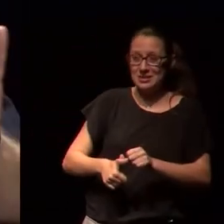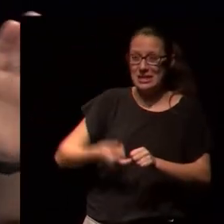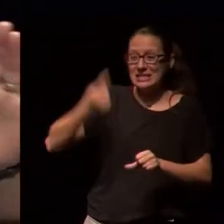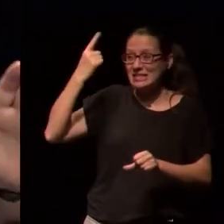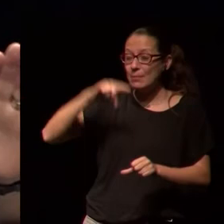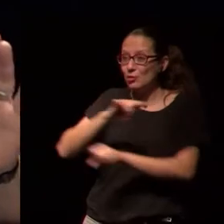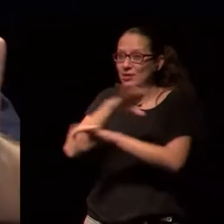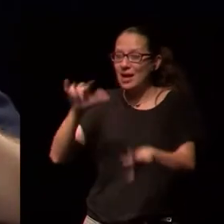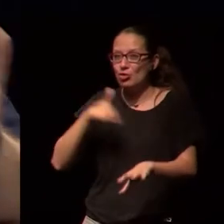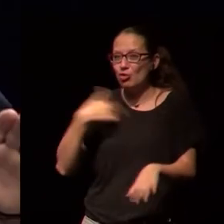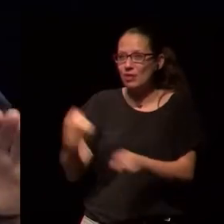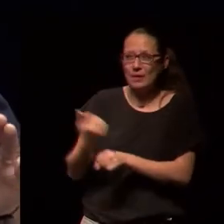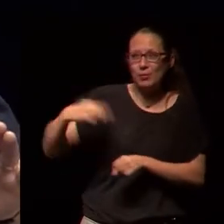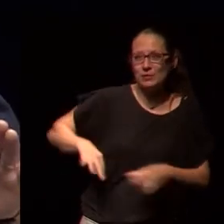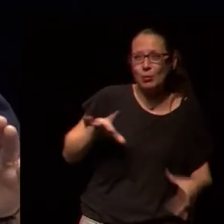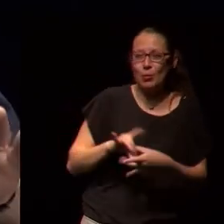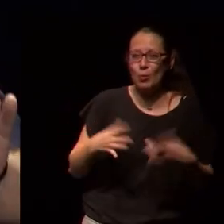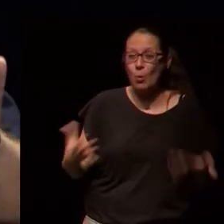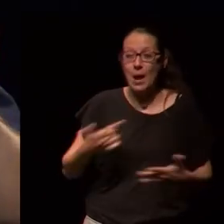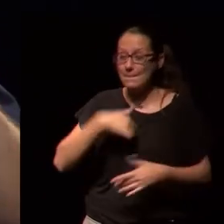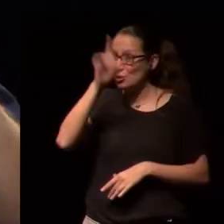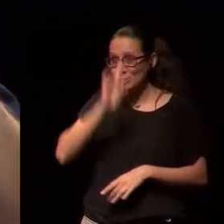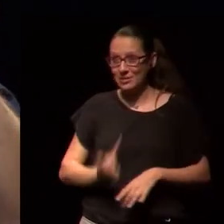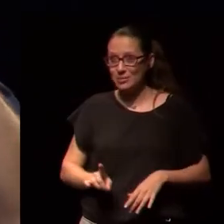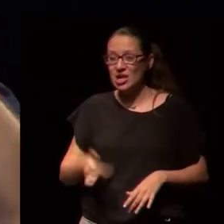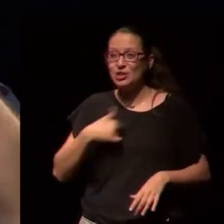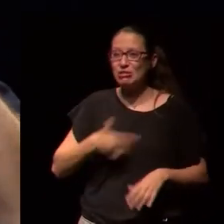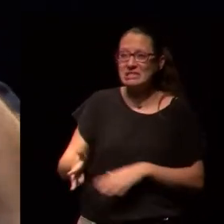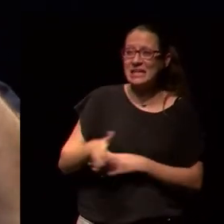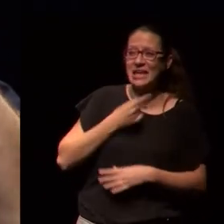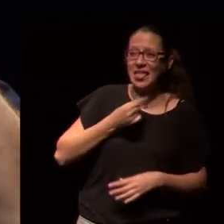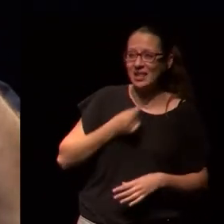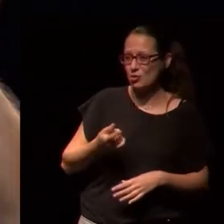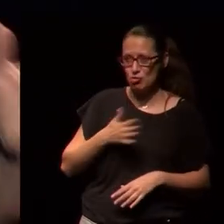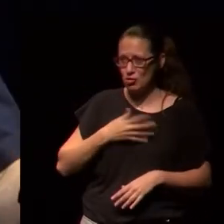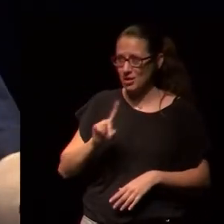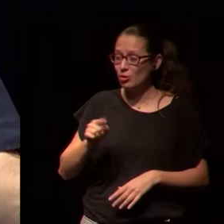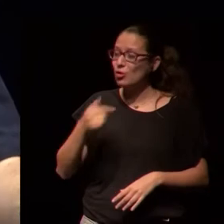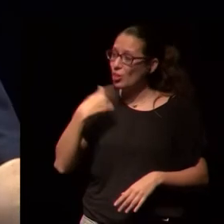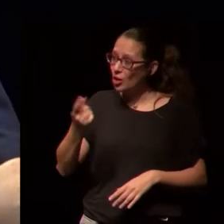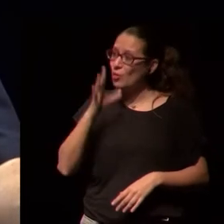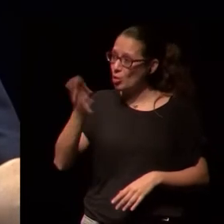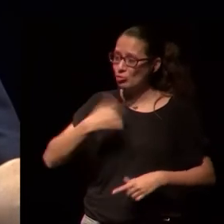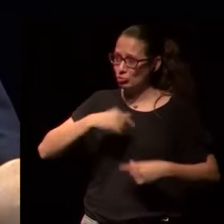dedicamos. Y esto lo digo sin querer ser chistoso, lo digo porque lo siento de verdad.